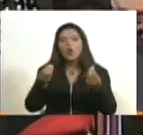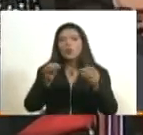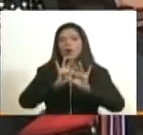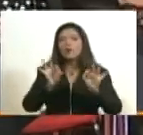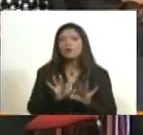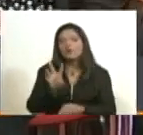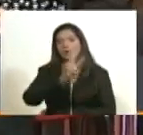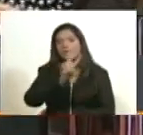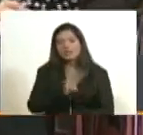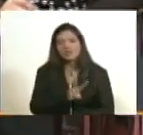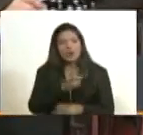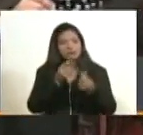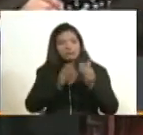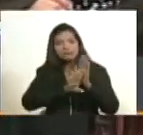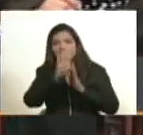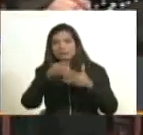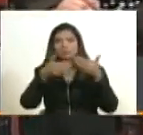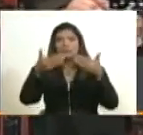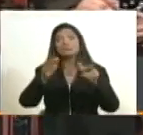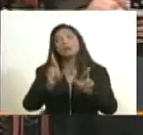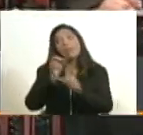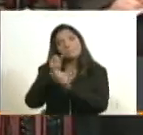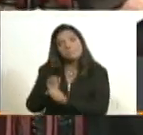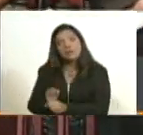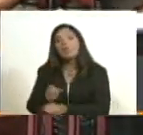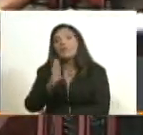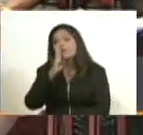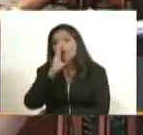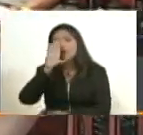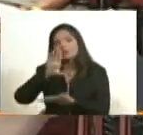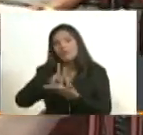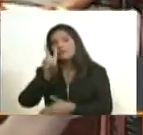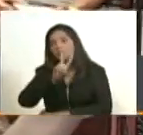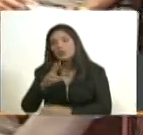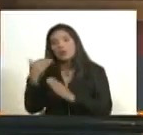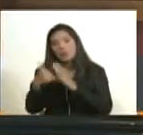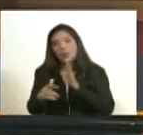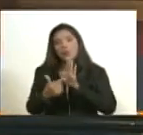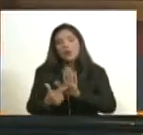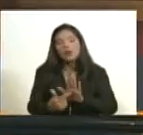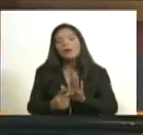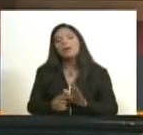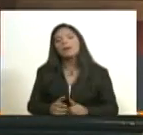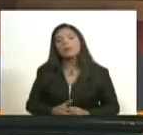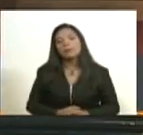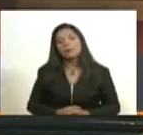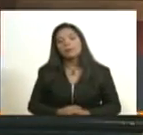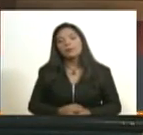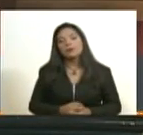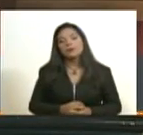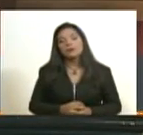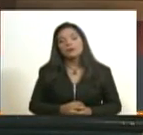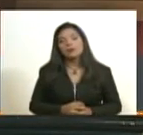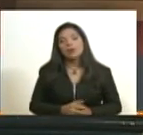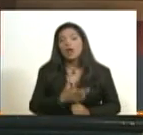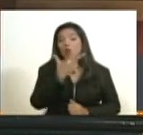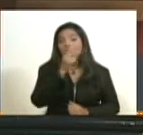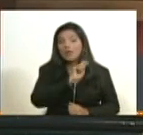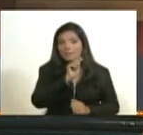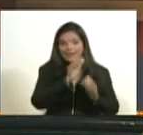Venezuela. Esperemos que ellos publiquen. Sin lugar a dudas, el primer trimestre fue un primer